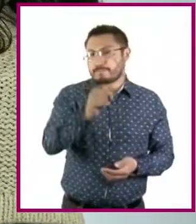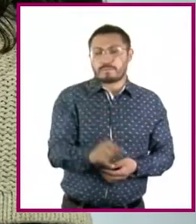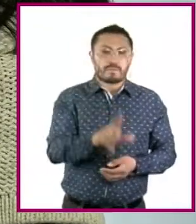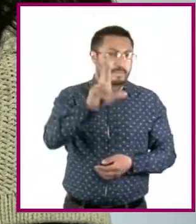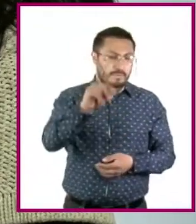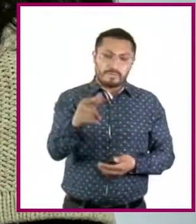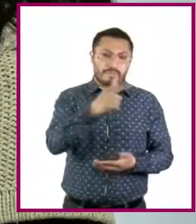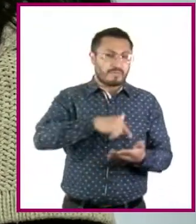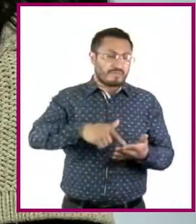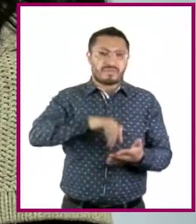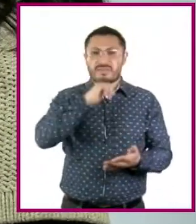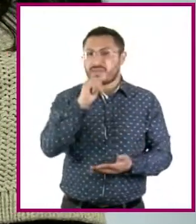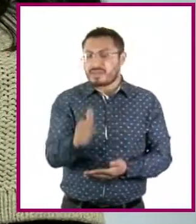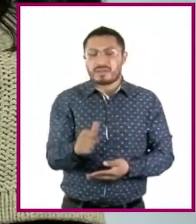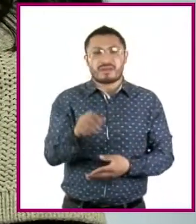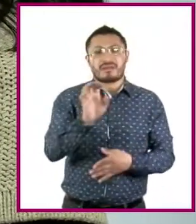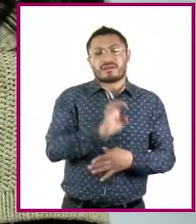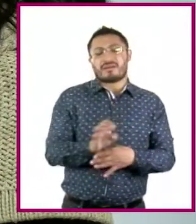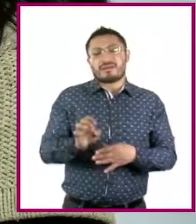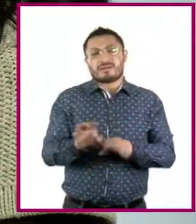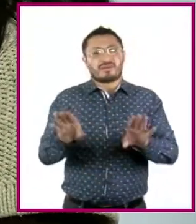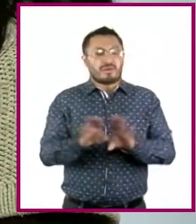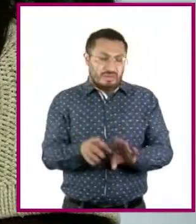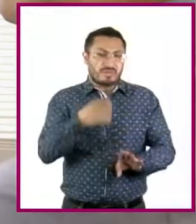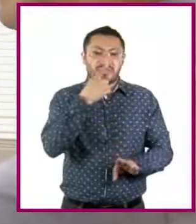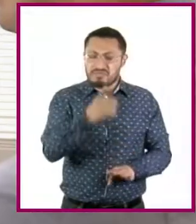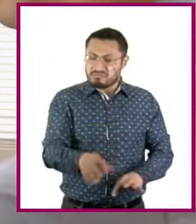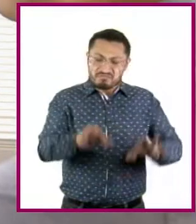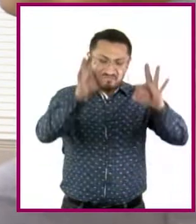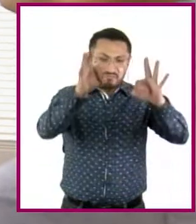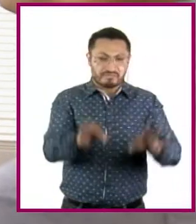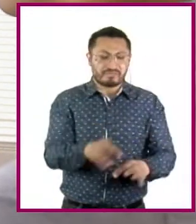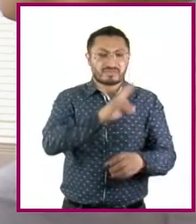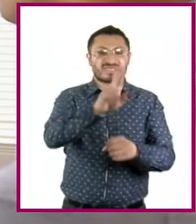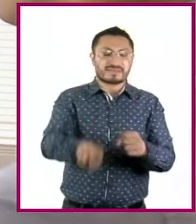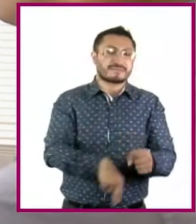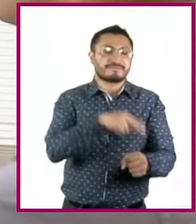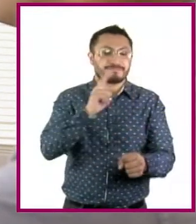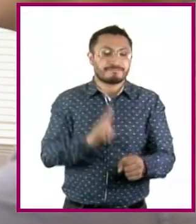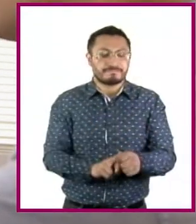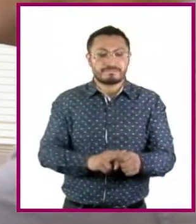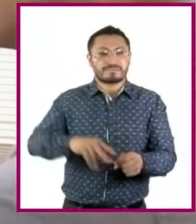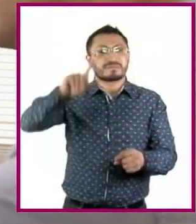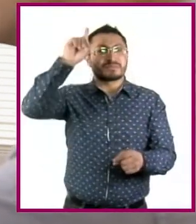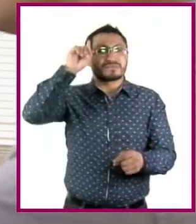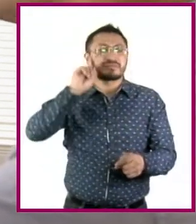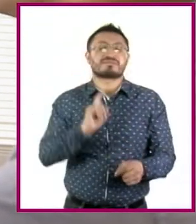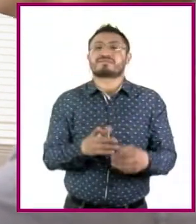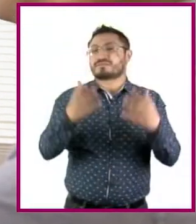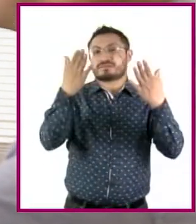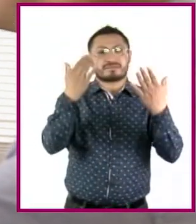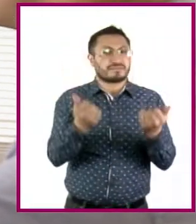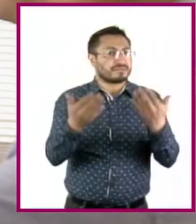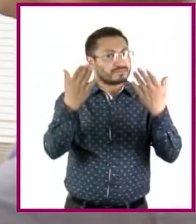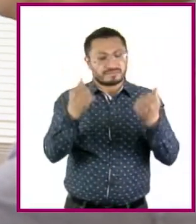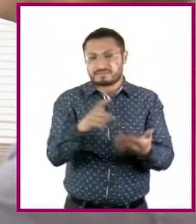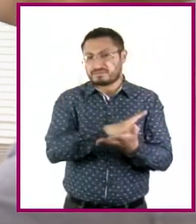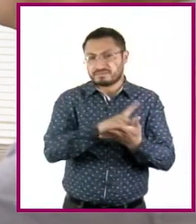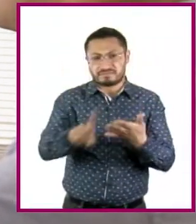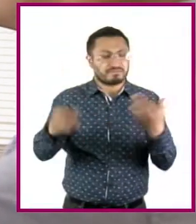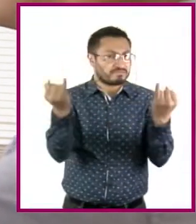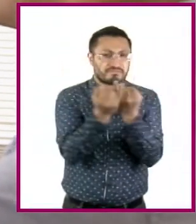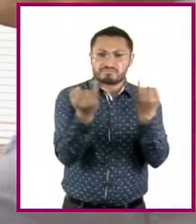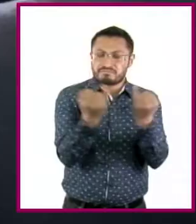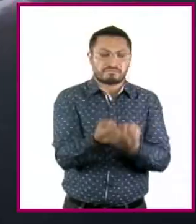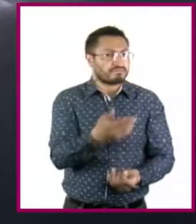caso, uno podría aseverar con perfecta propiedad que por naturaleza, las mujeres no tienen los mismos derechos que los